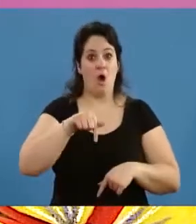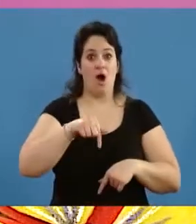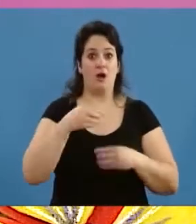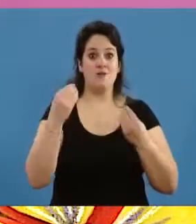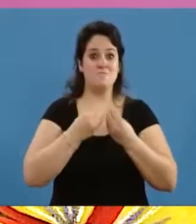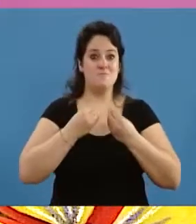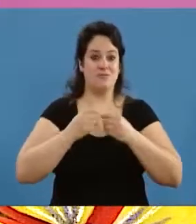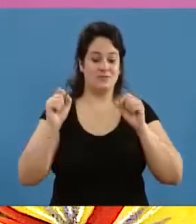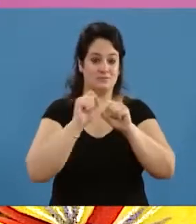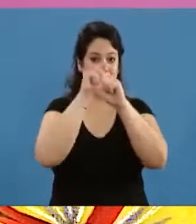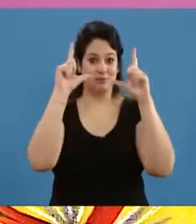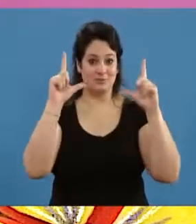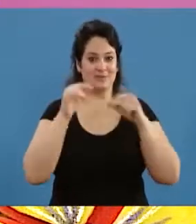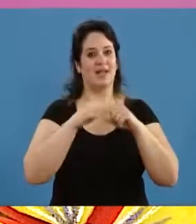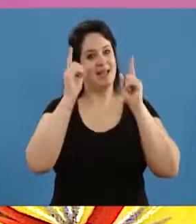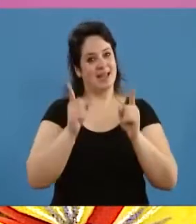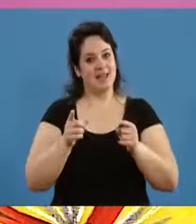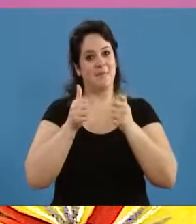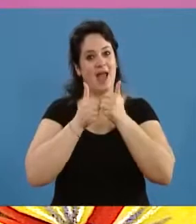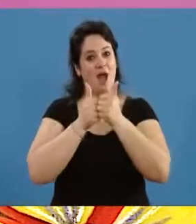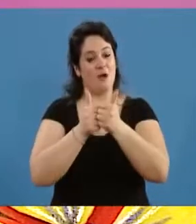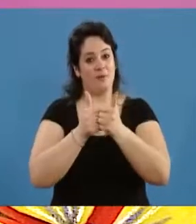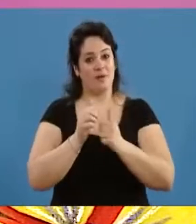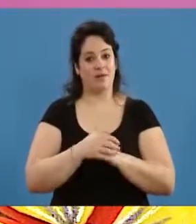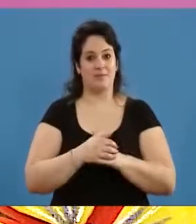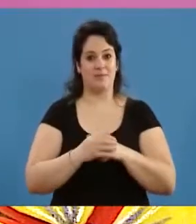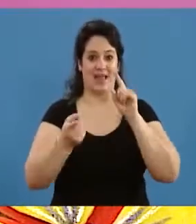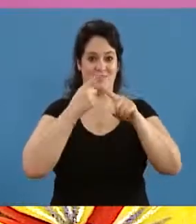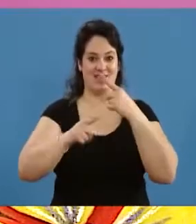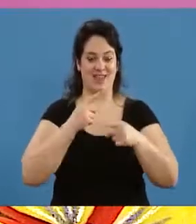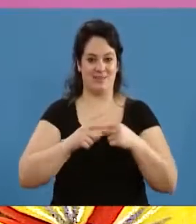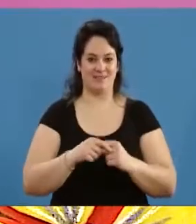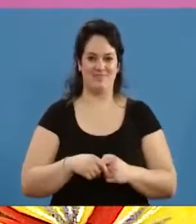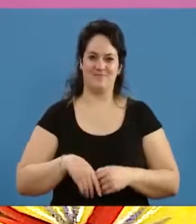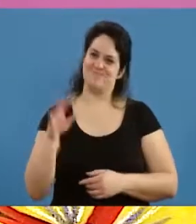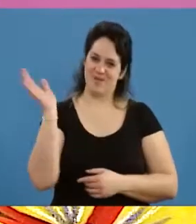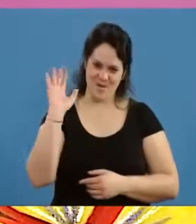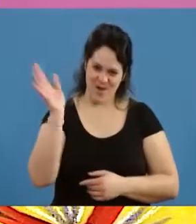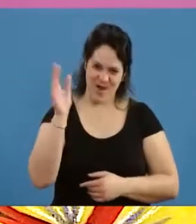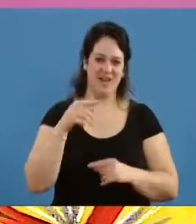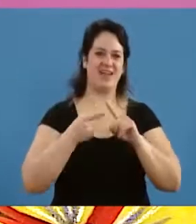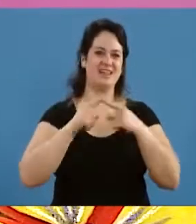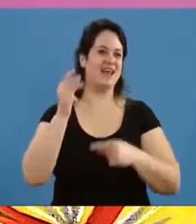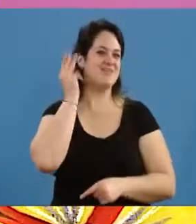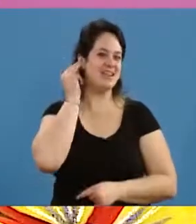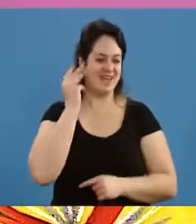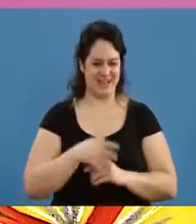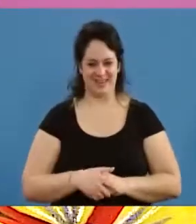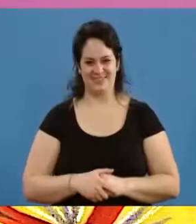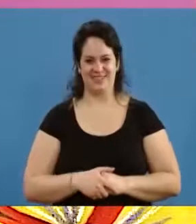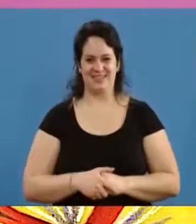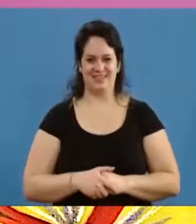de sorpresas, pero también nos acompañan Marian. Hola, Marian, Kane.